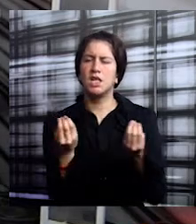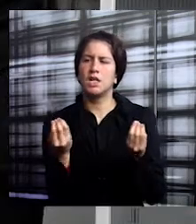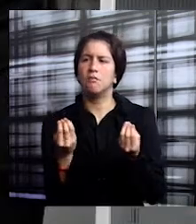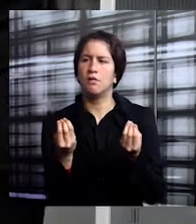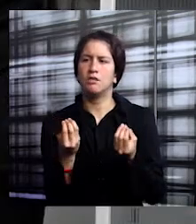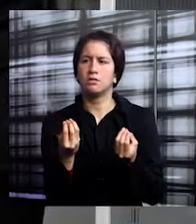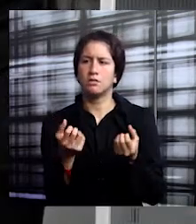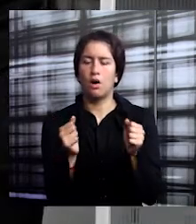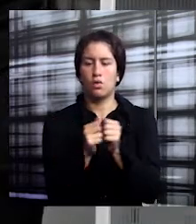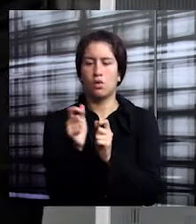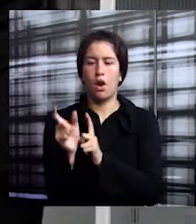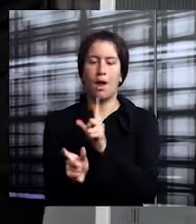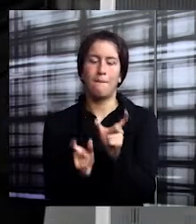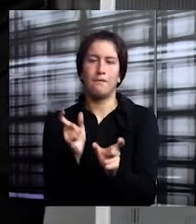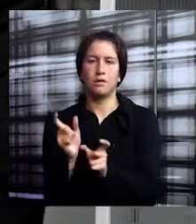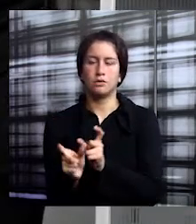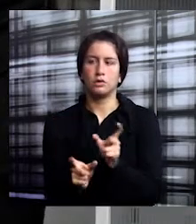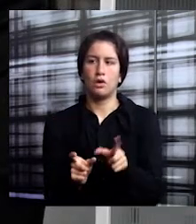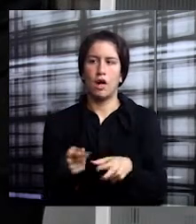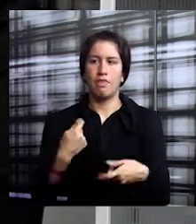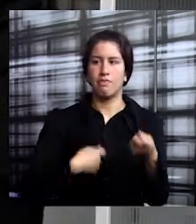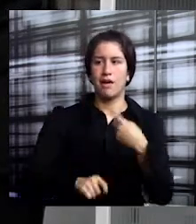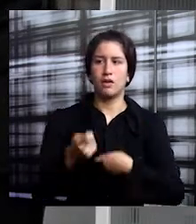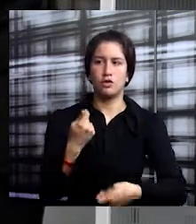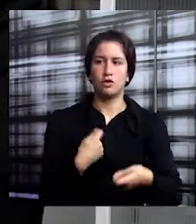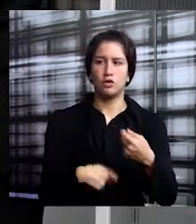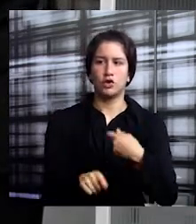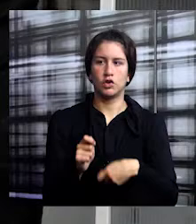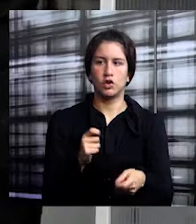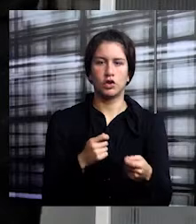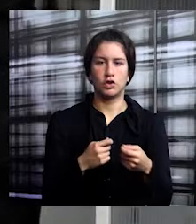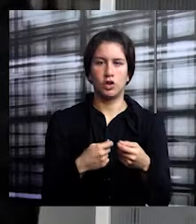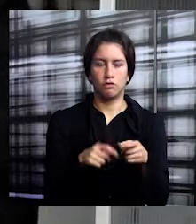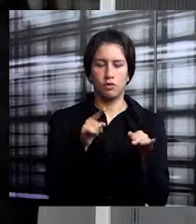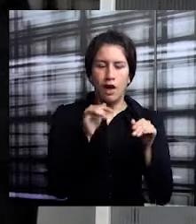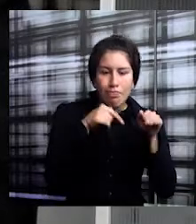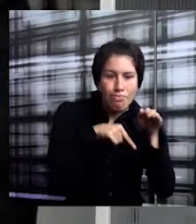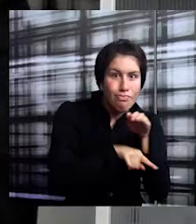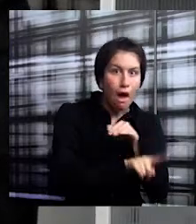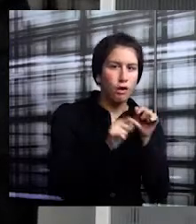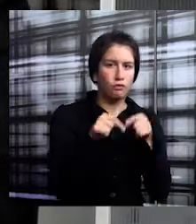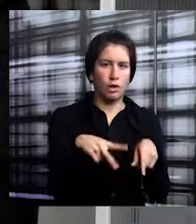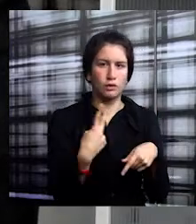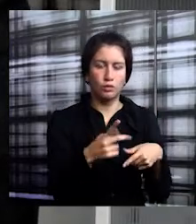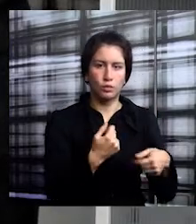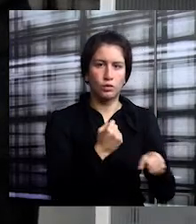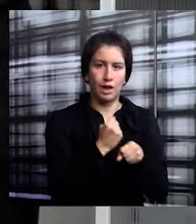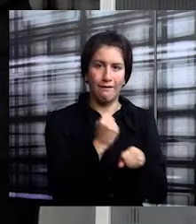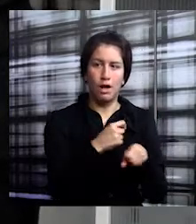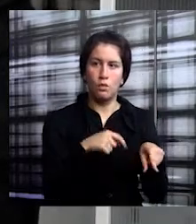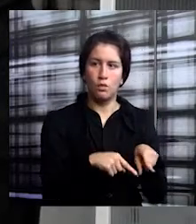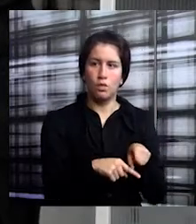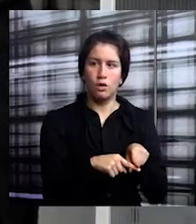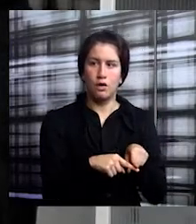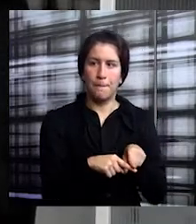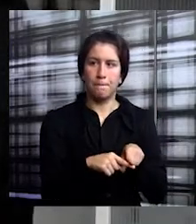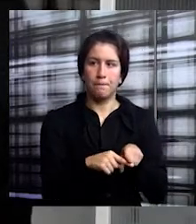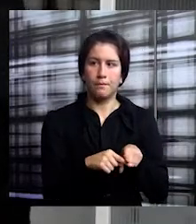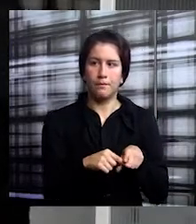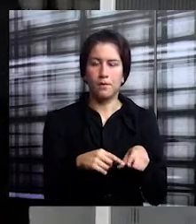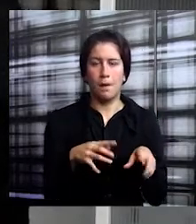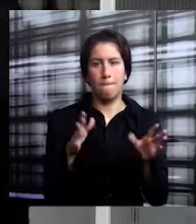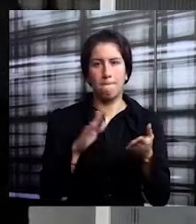de negocio que está dentro de su negocio y trata de defender, como le pasó a la